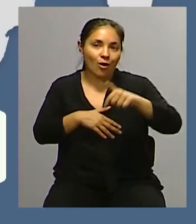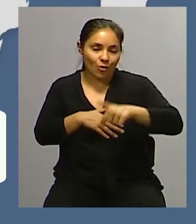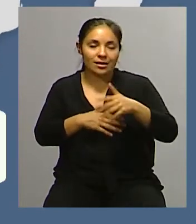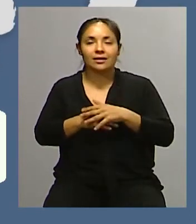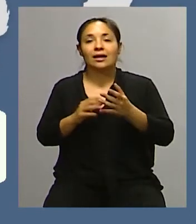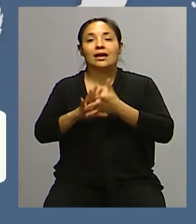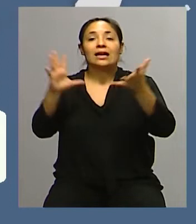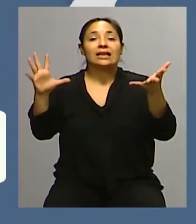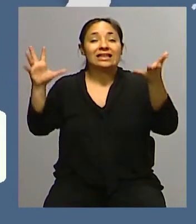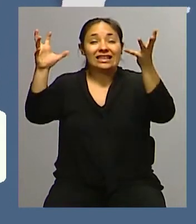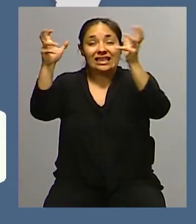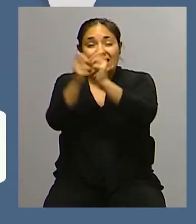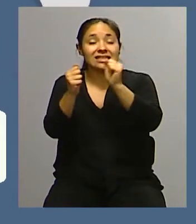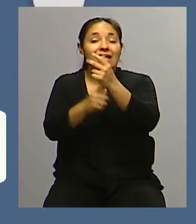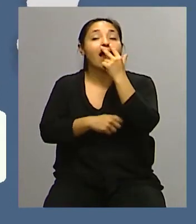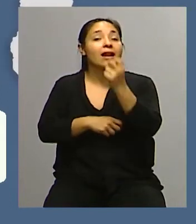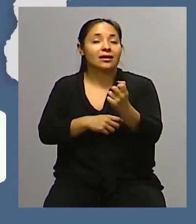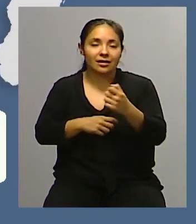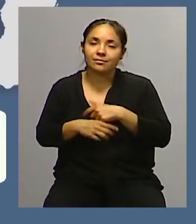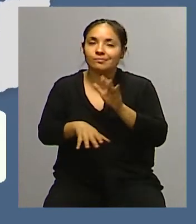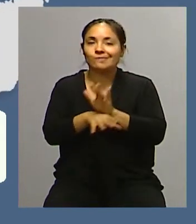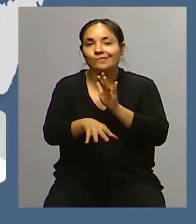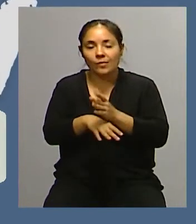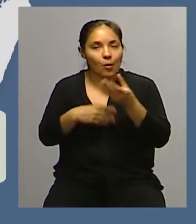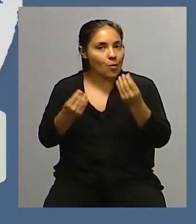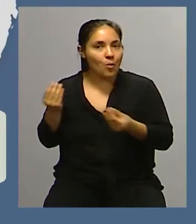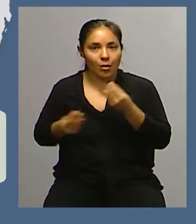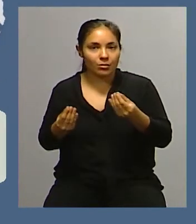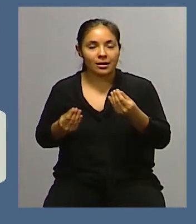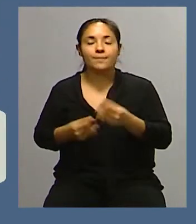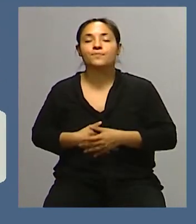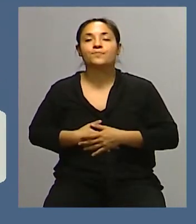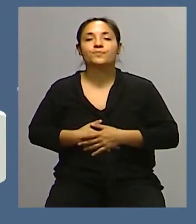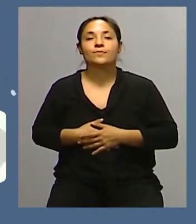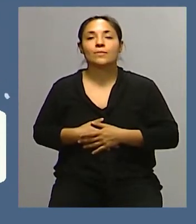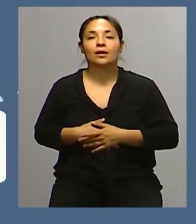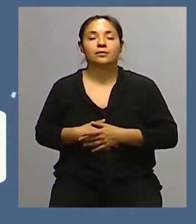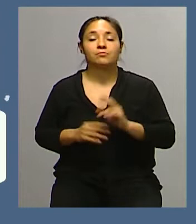crisis energética es bastante significativo en el sentido de que hablamos